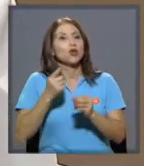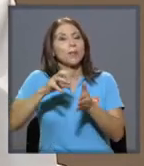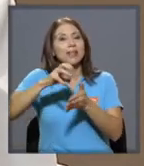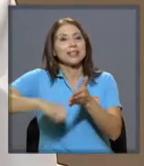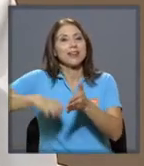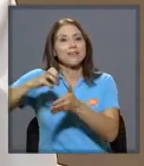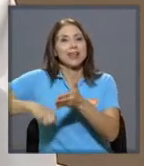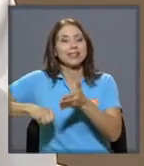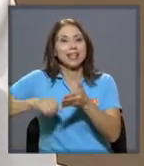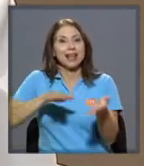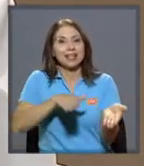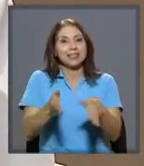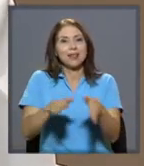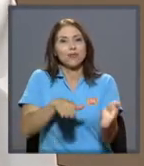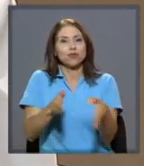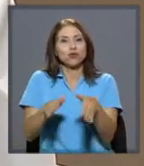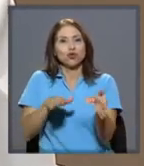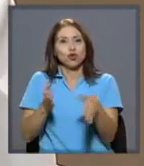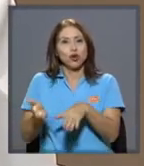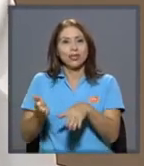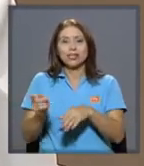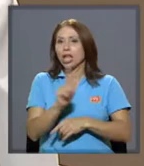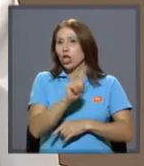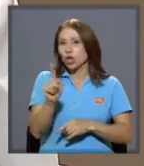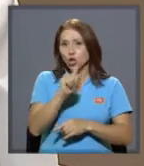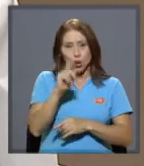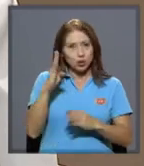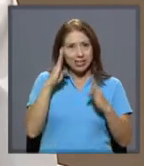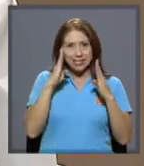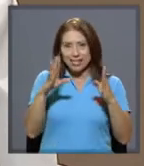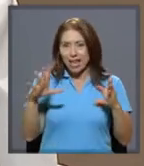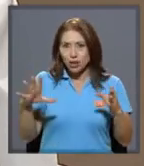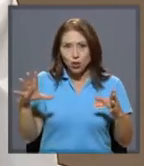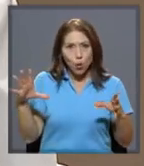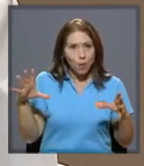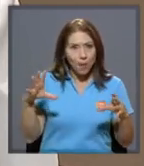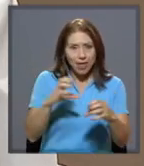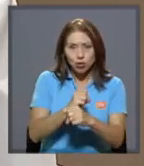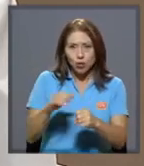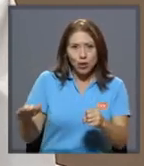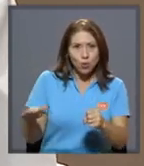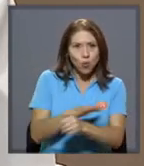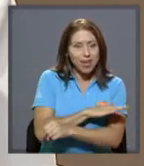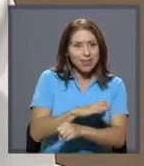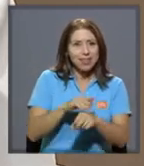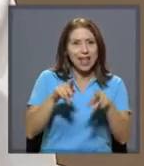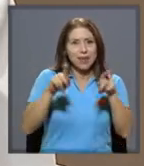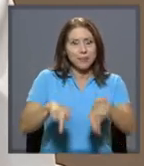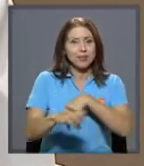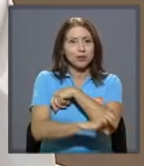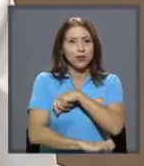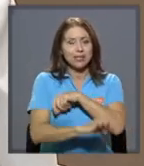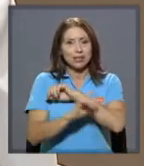se está tomando en cuenta el saldo neto migratorio. O sea, estamos asumiendo que este saldo es igual a cero.